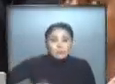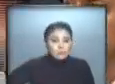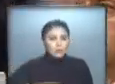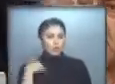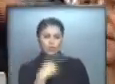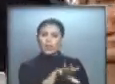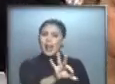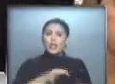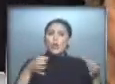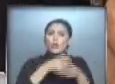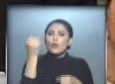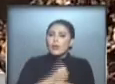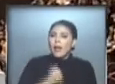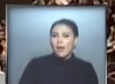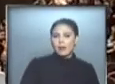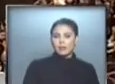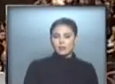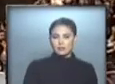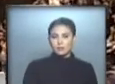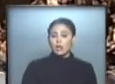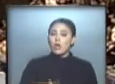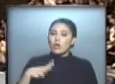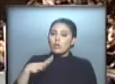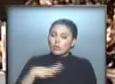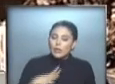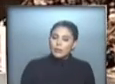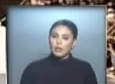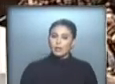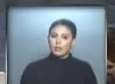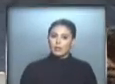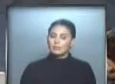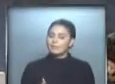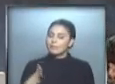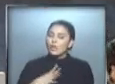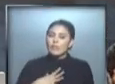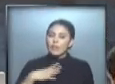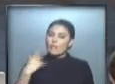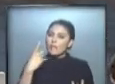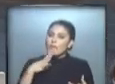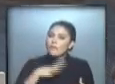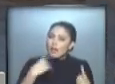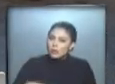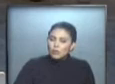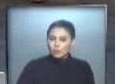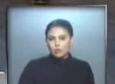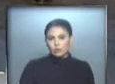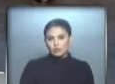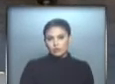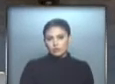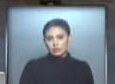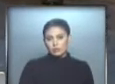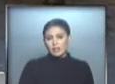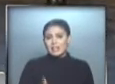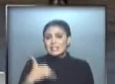Estamos eligiendo un equipo de trabajo. Todavía nos queda mucho por hacer.